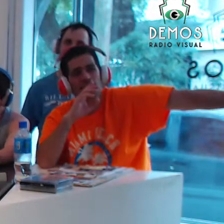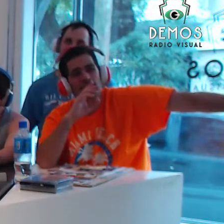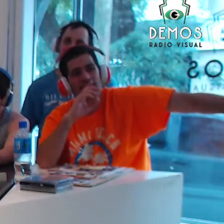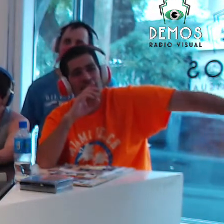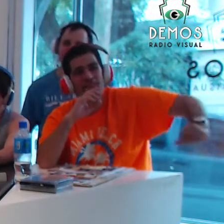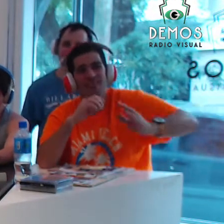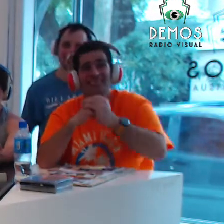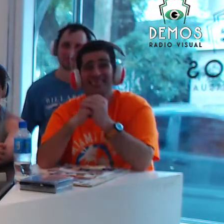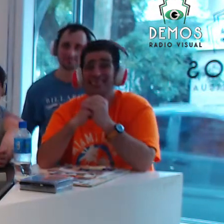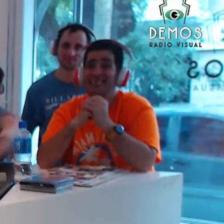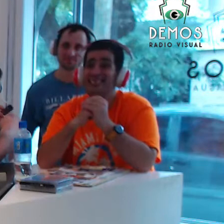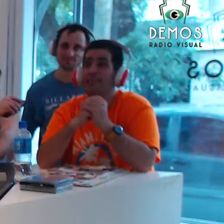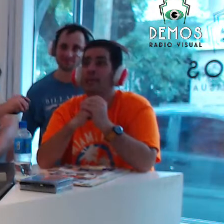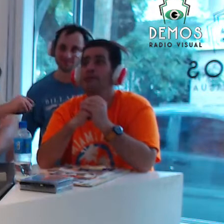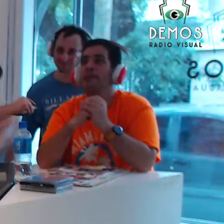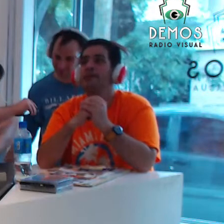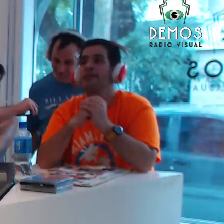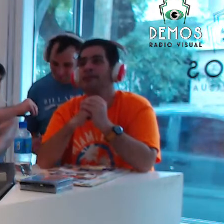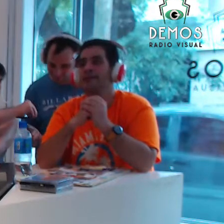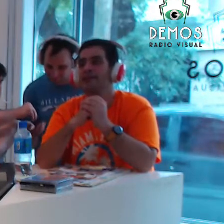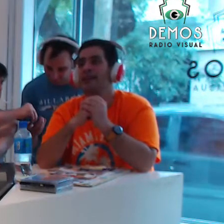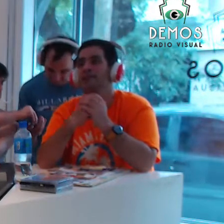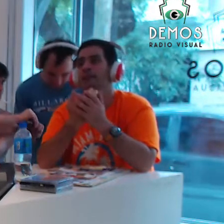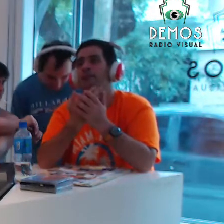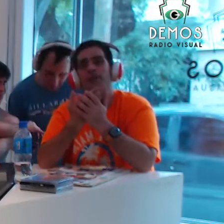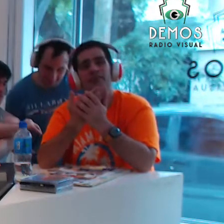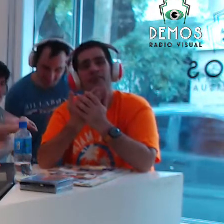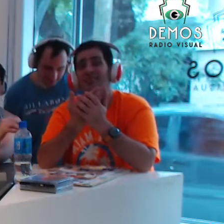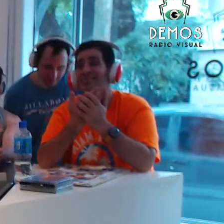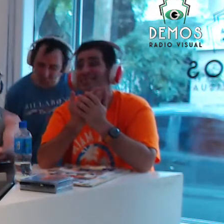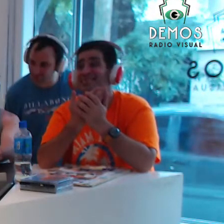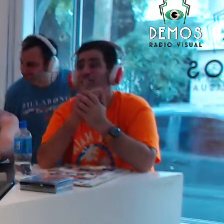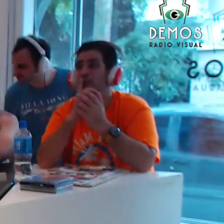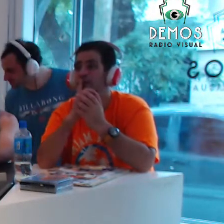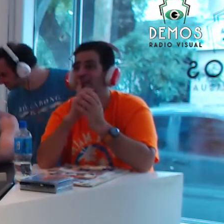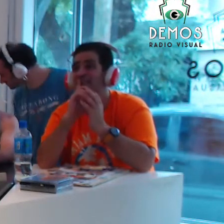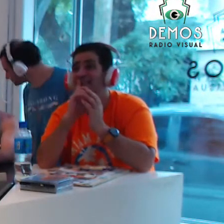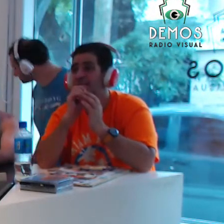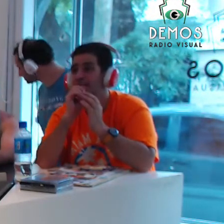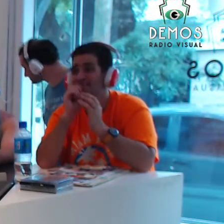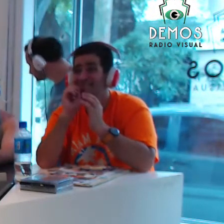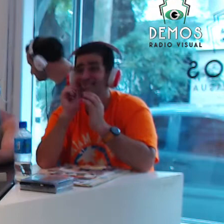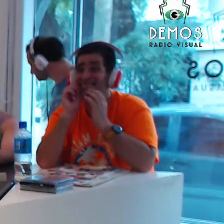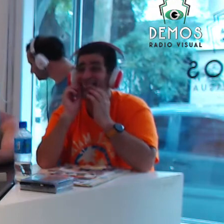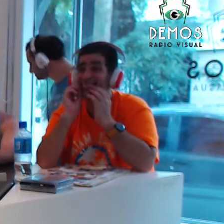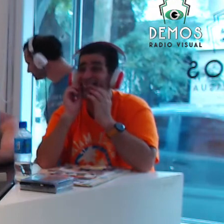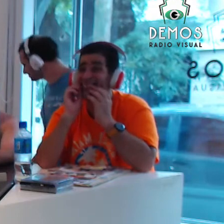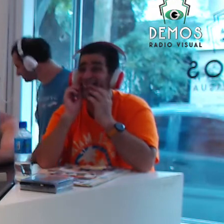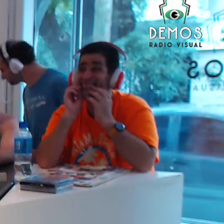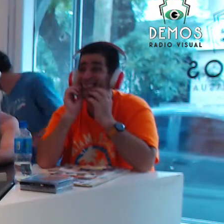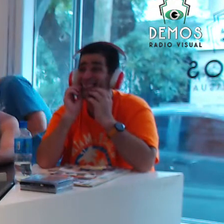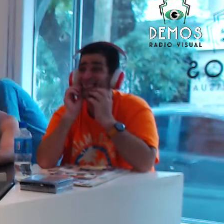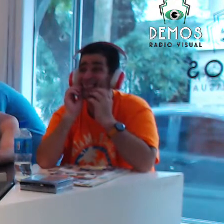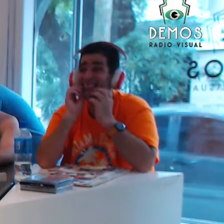No, nada. ¿Nada? ¿Se escucha? Vení, vení, vení un poco. No. A ver, esperen. Sí, Diego,